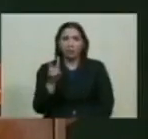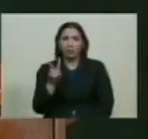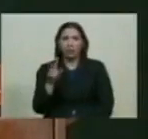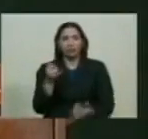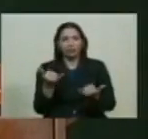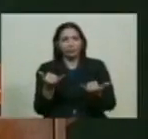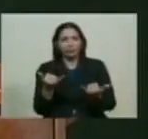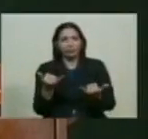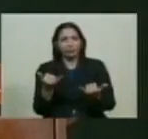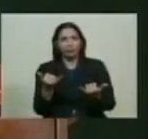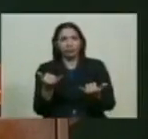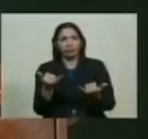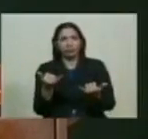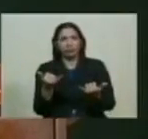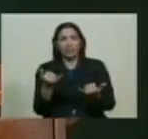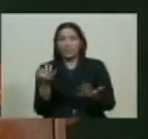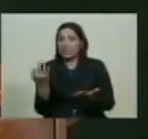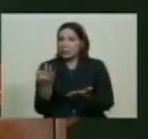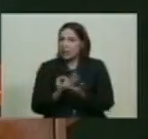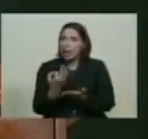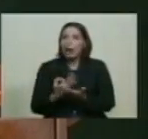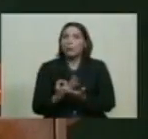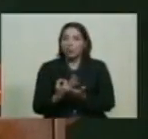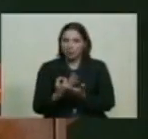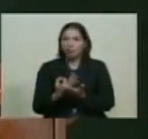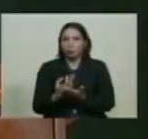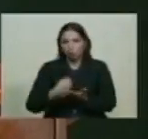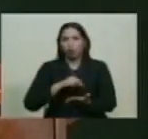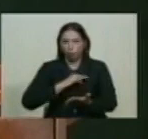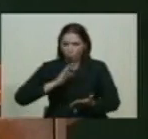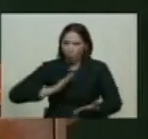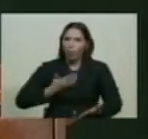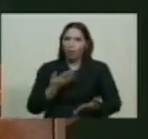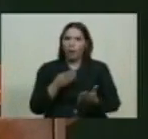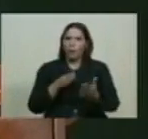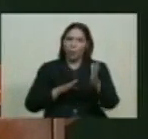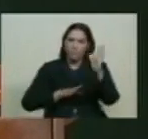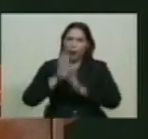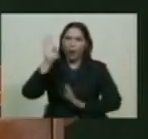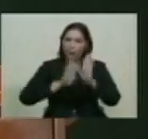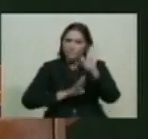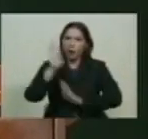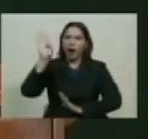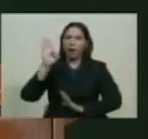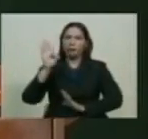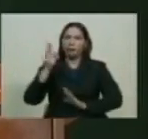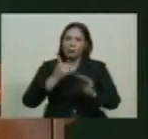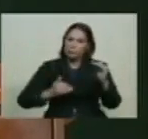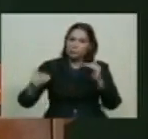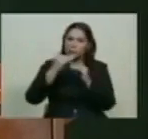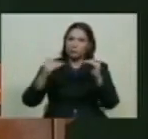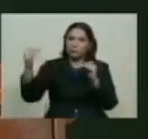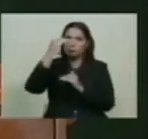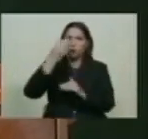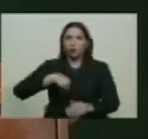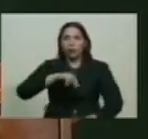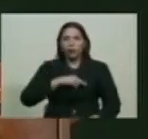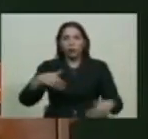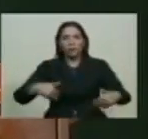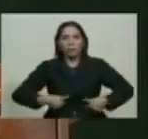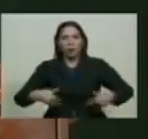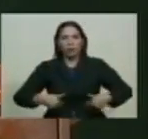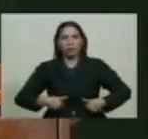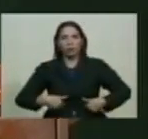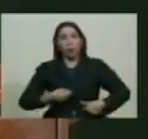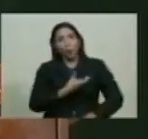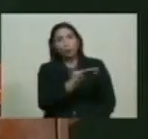actuales, que siempre las vamos a poder superar con nuestro esfuerzo y Dios mediante así será, ustedes